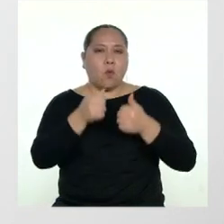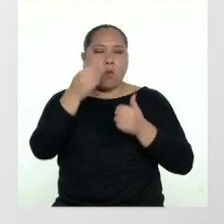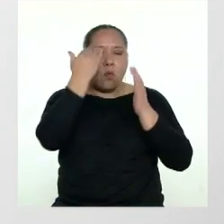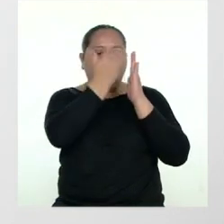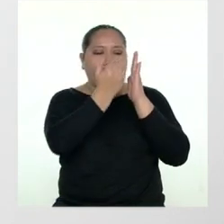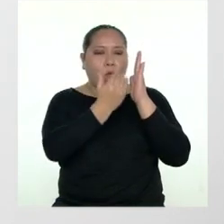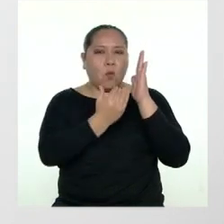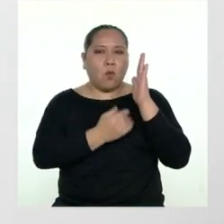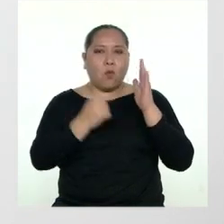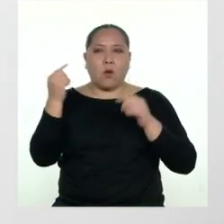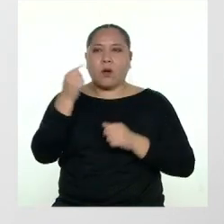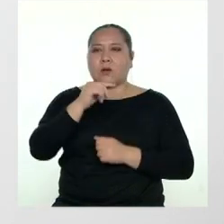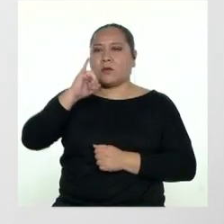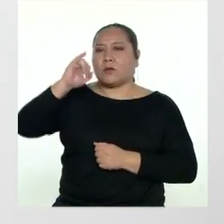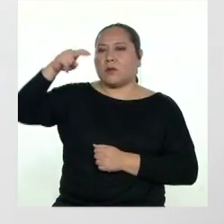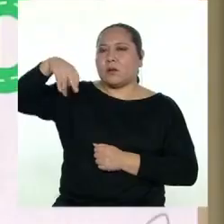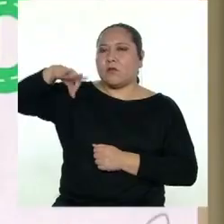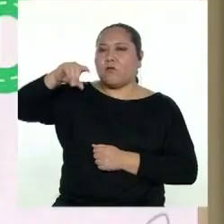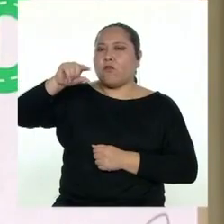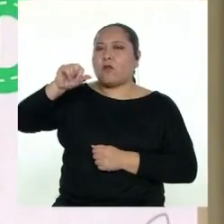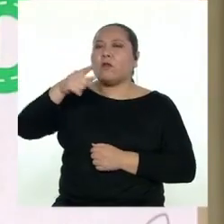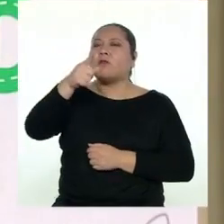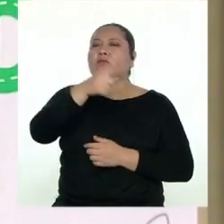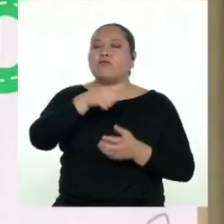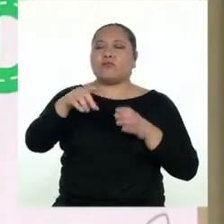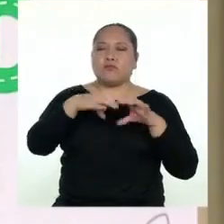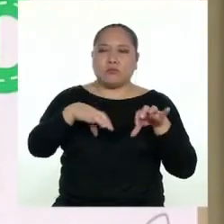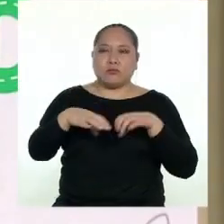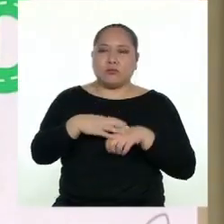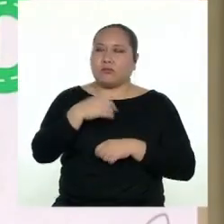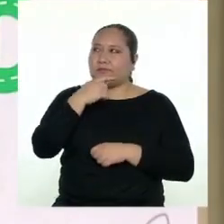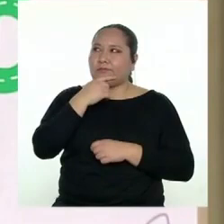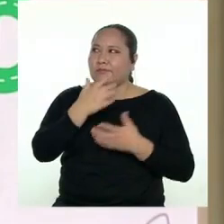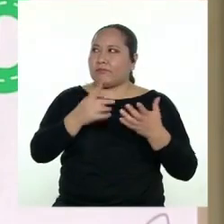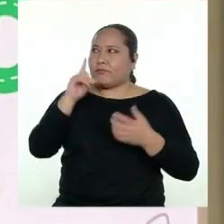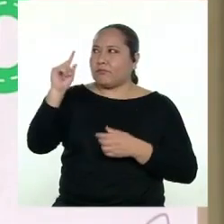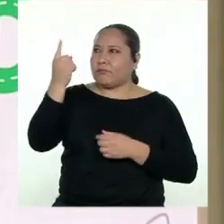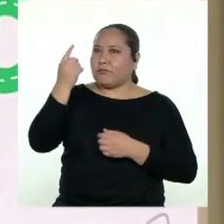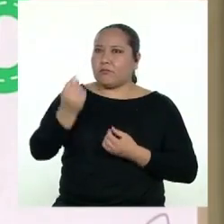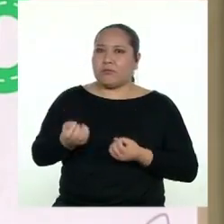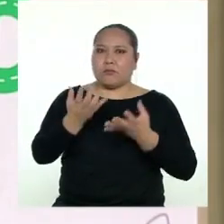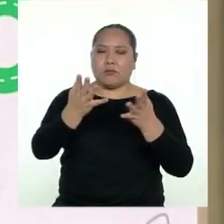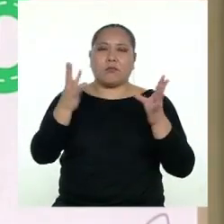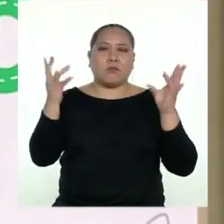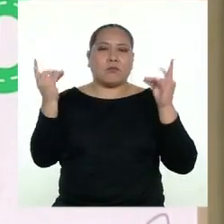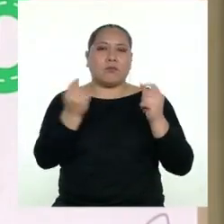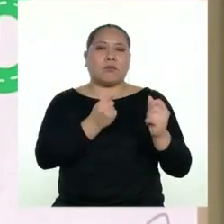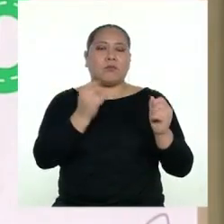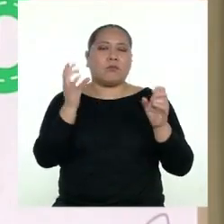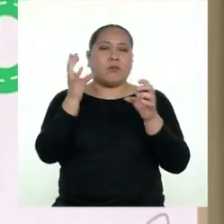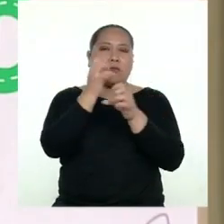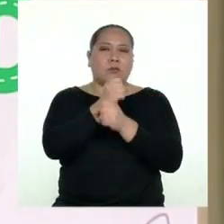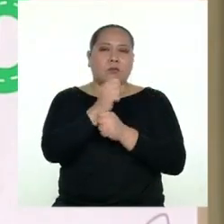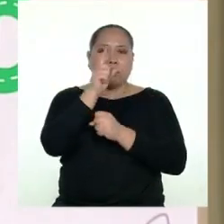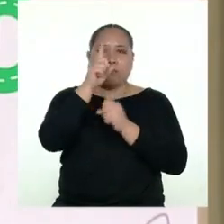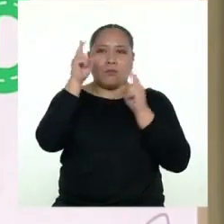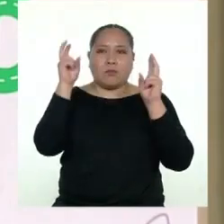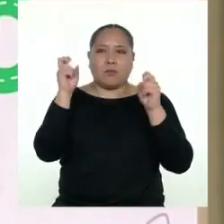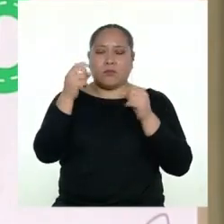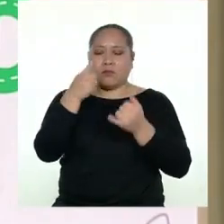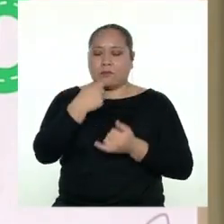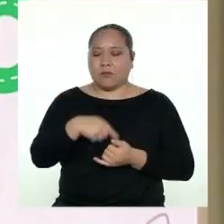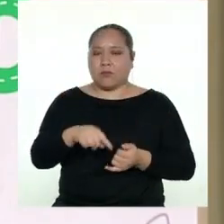crees que va a cumplir la infografía que realicemos? Podría ser el primero, ofrecer un rápido resumen sobre un tema. Y el